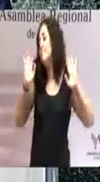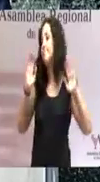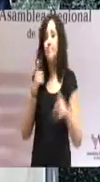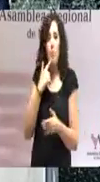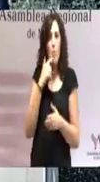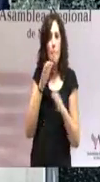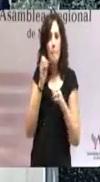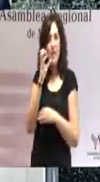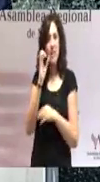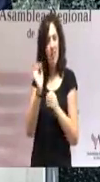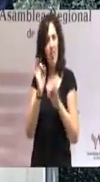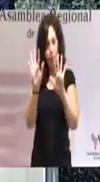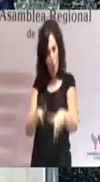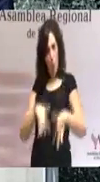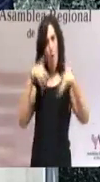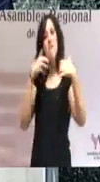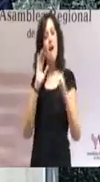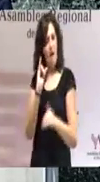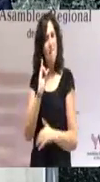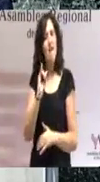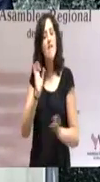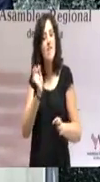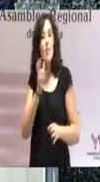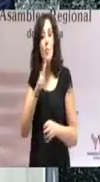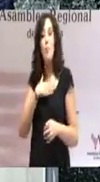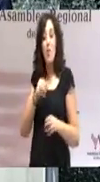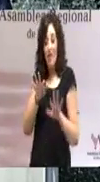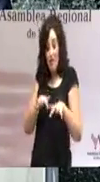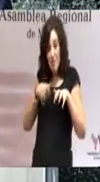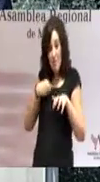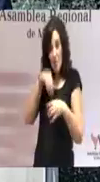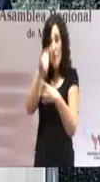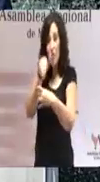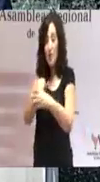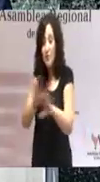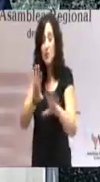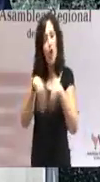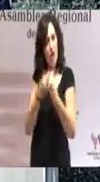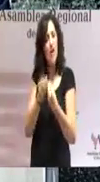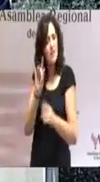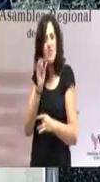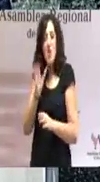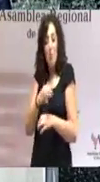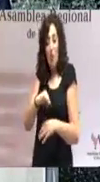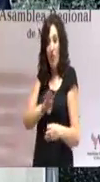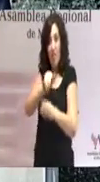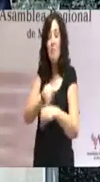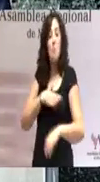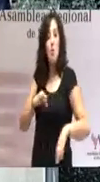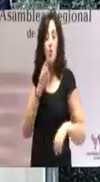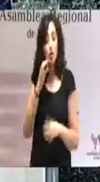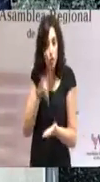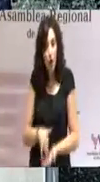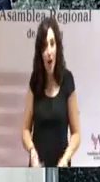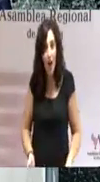gente, es verdad, había gente. Posiblemente esos fueron los que le votaron, pero llenaron. Pero eso ha pasado, señor Urralguru,